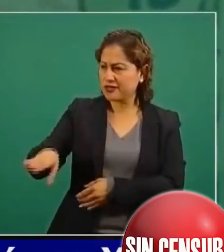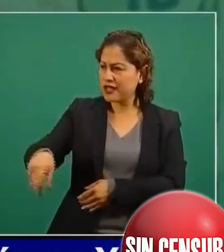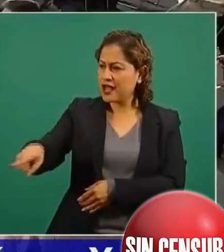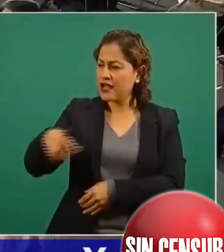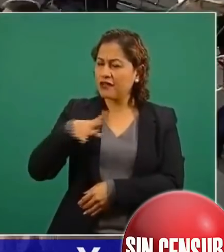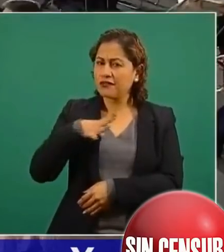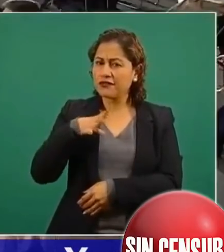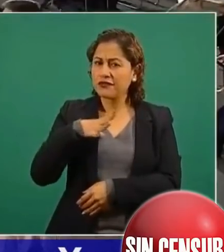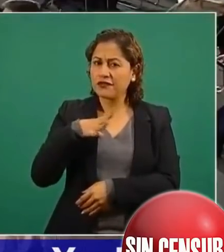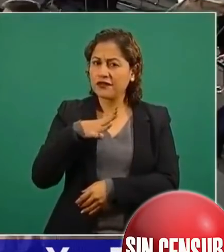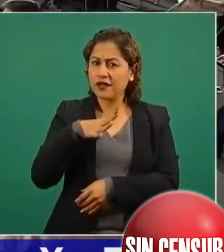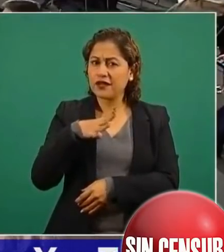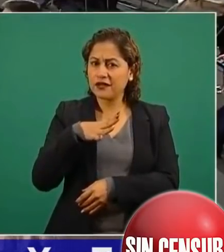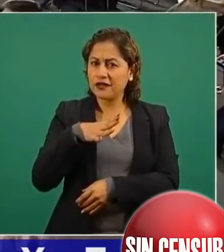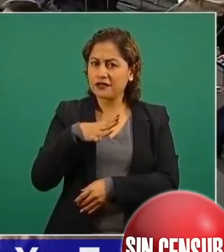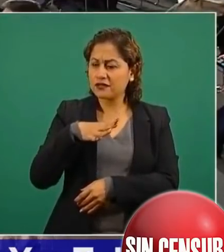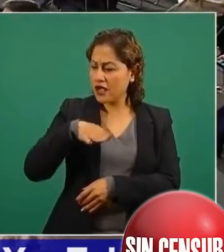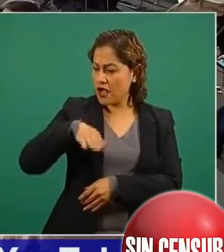la última encuesta,